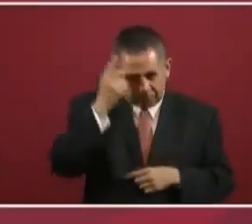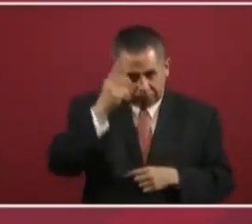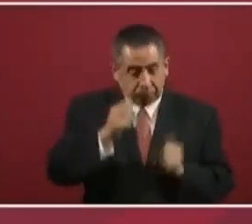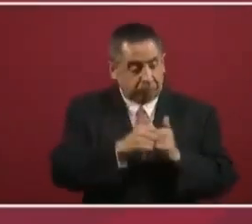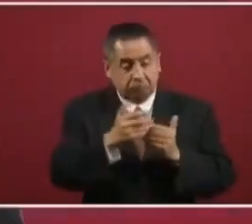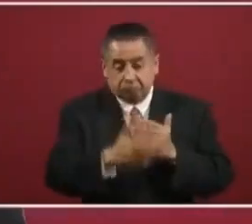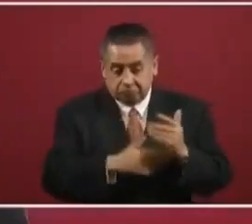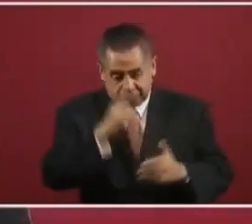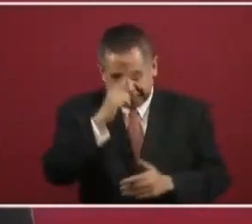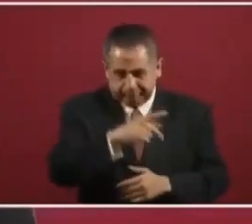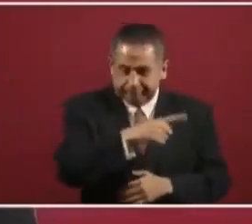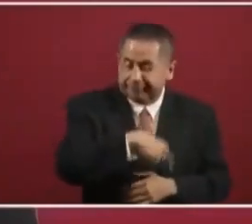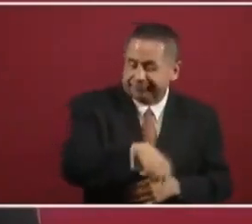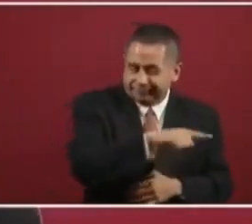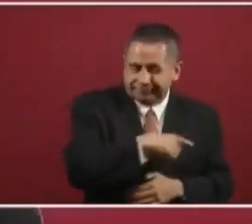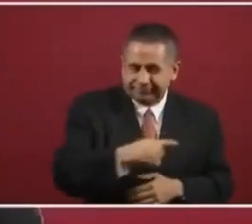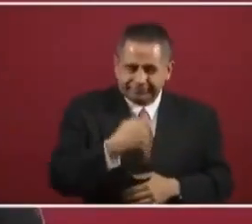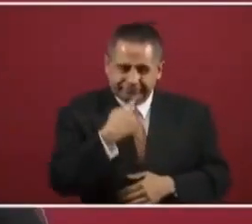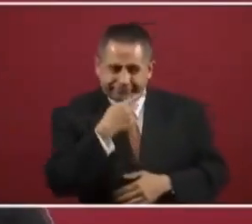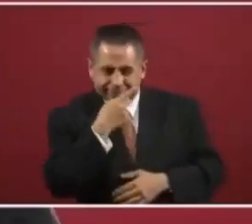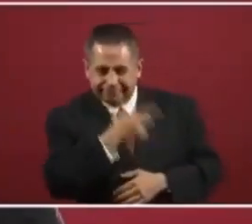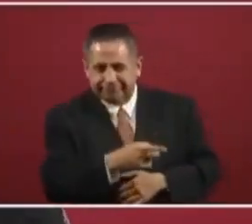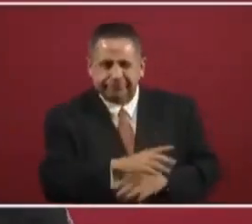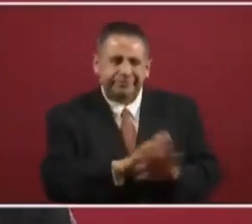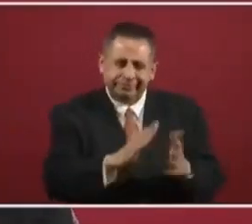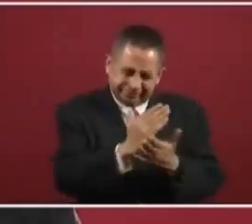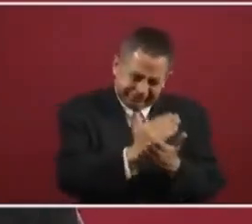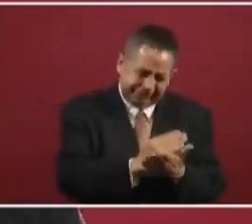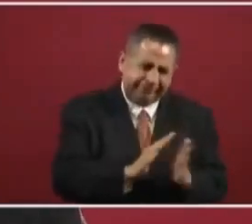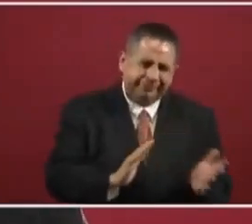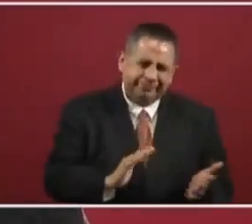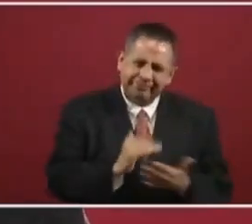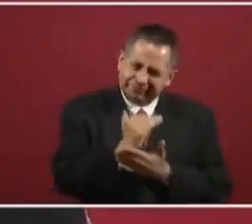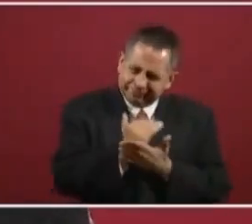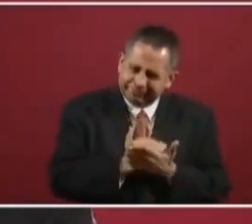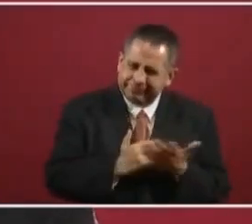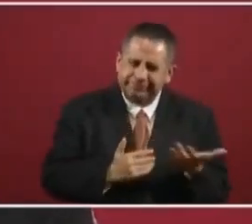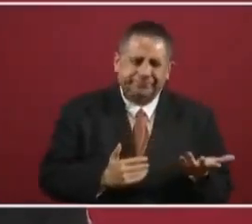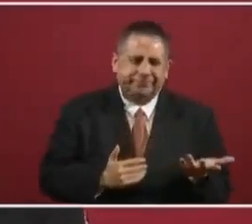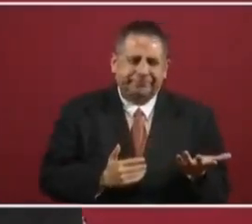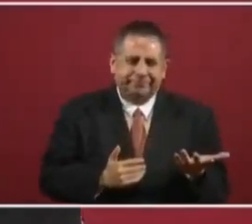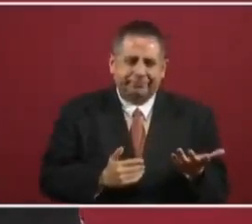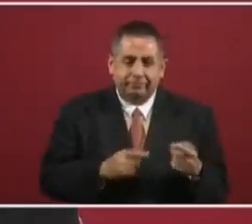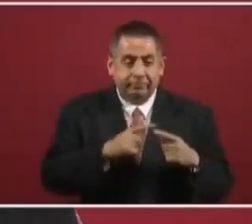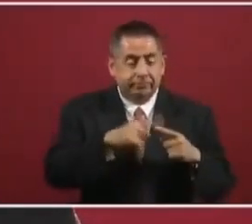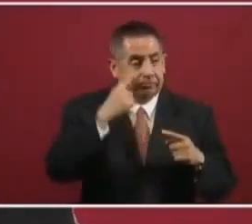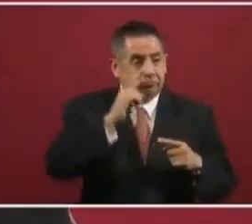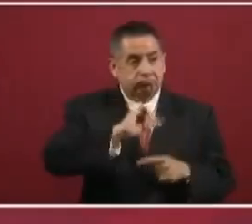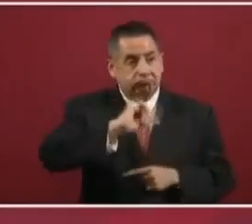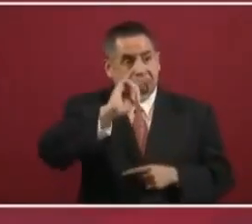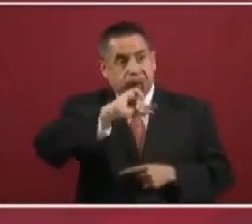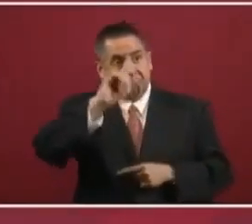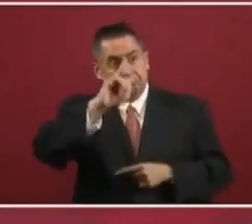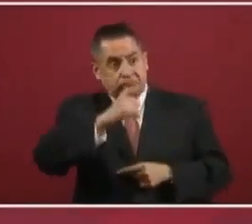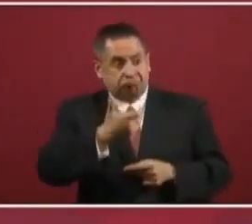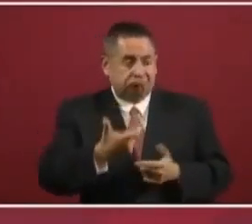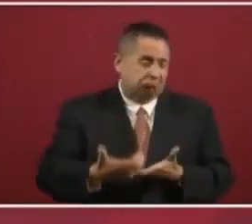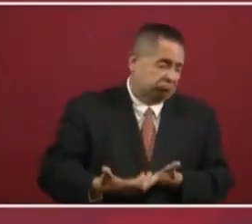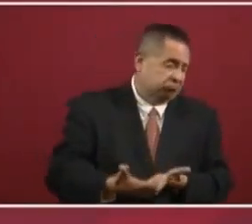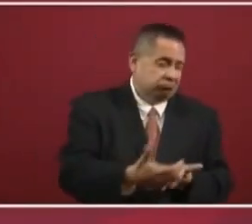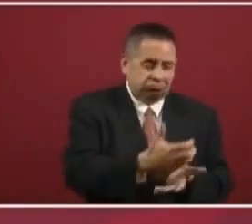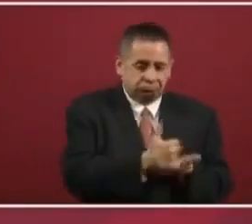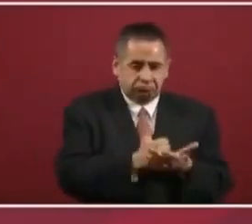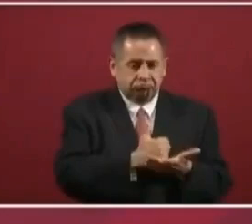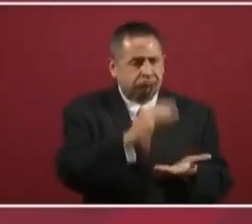todo respeto de que Le bajen Los sueldos a los de arriba